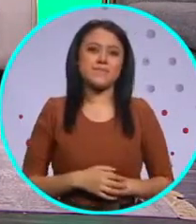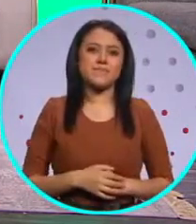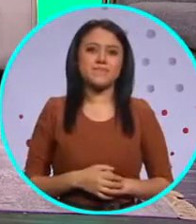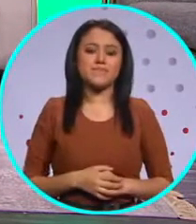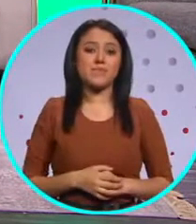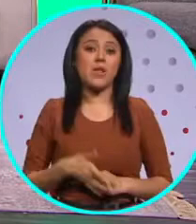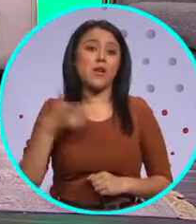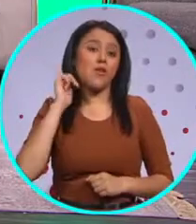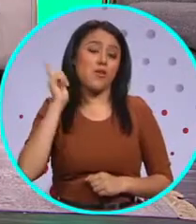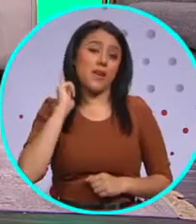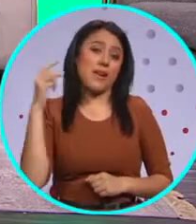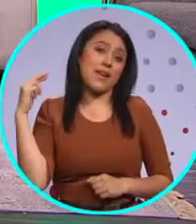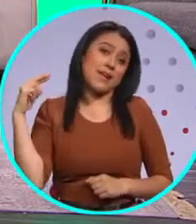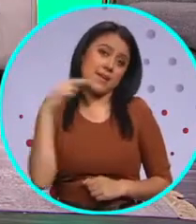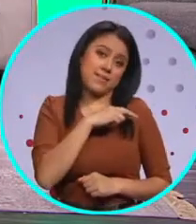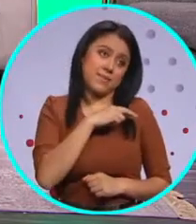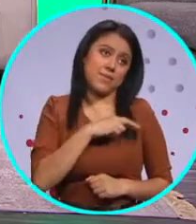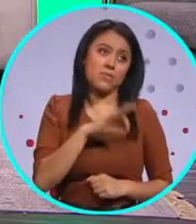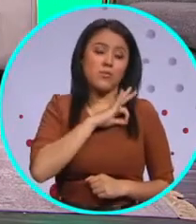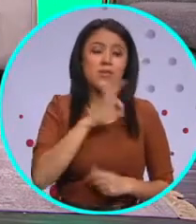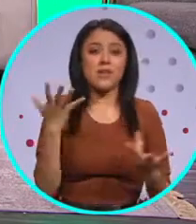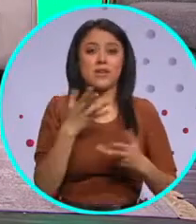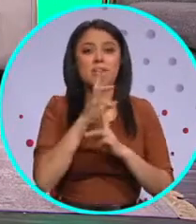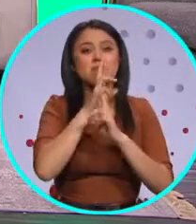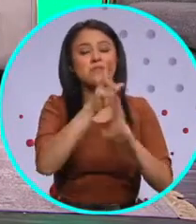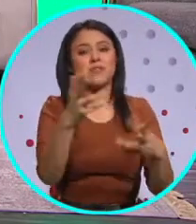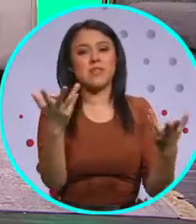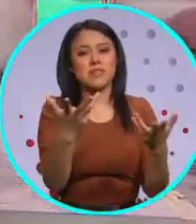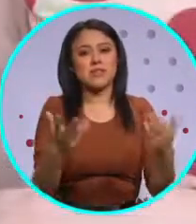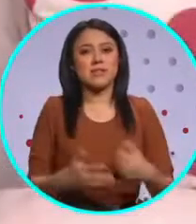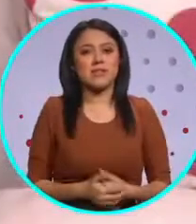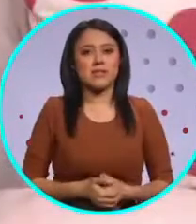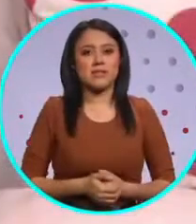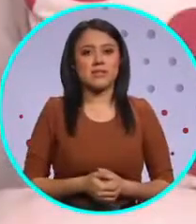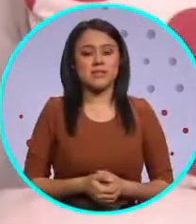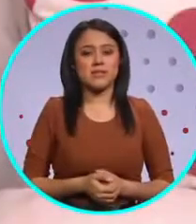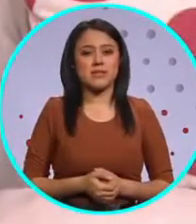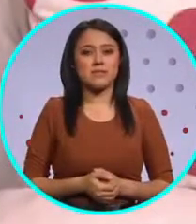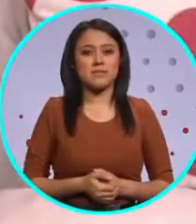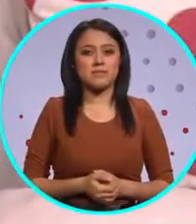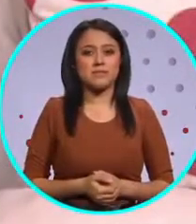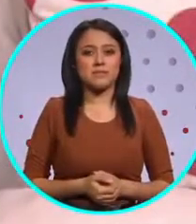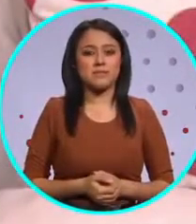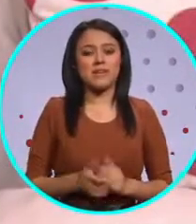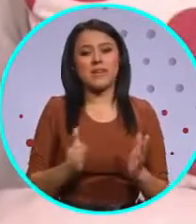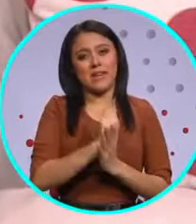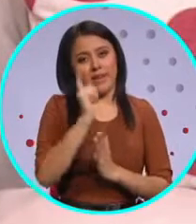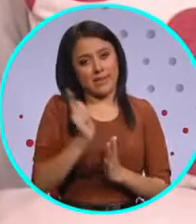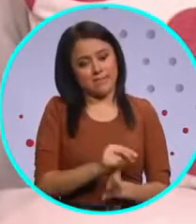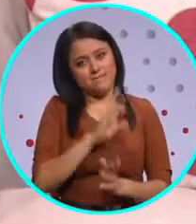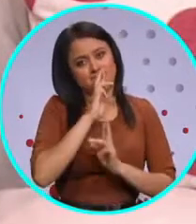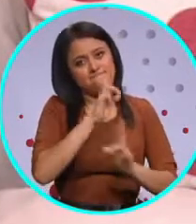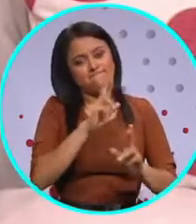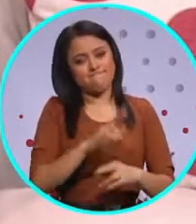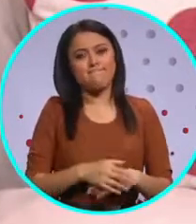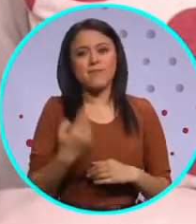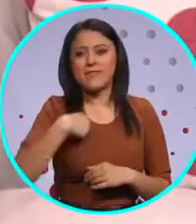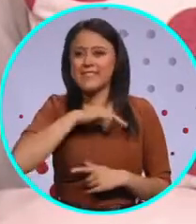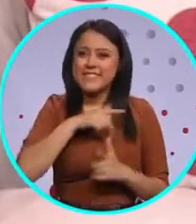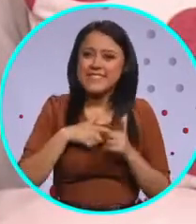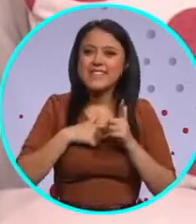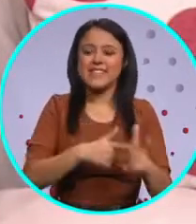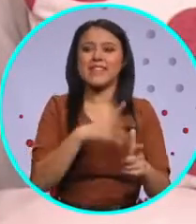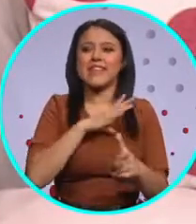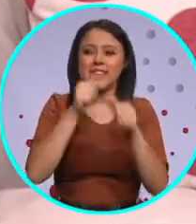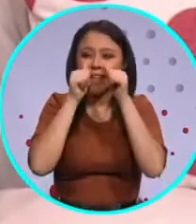esperemos que bastante bastante pronto se pueda solucionar su situación así es como lo marca la ley y recuerden que nosotros seguimos dando